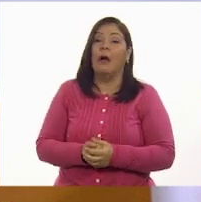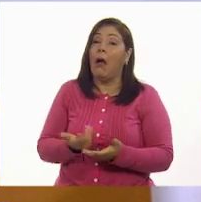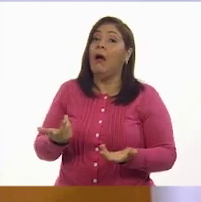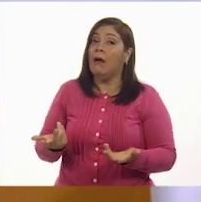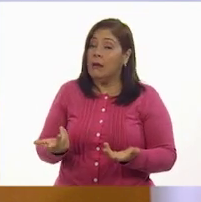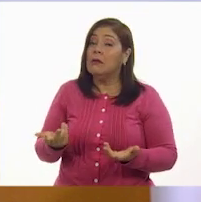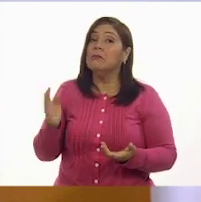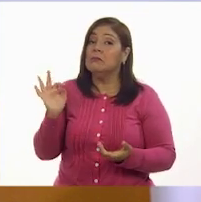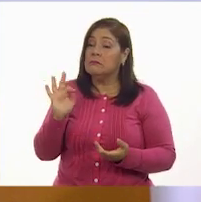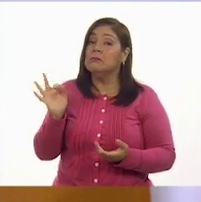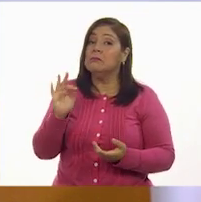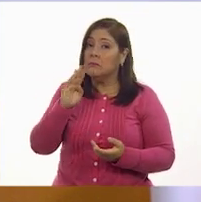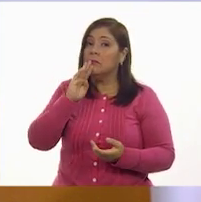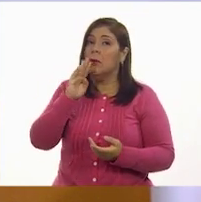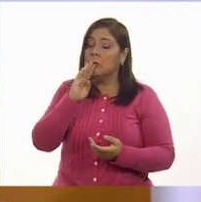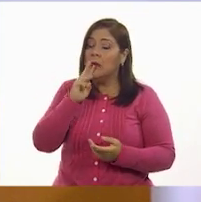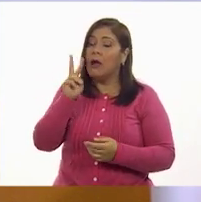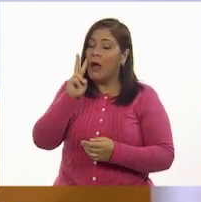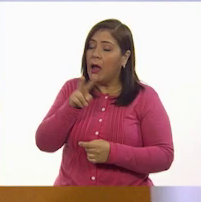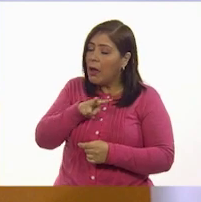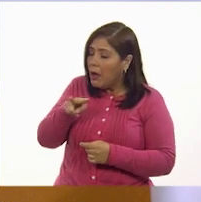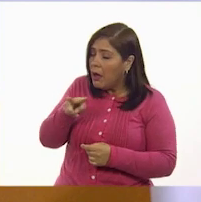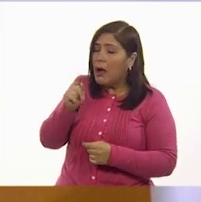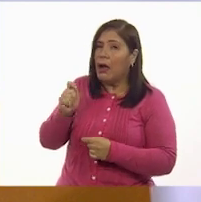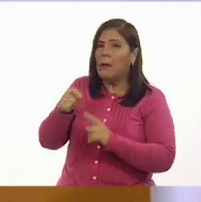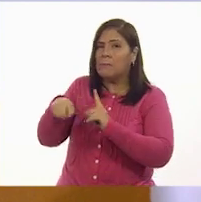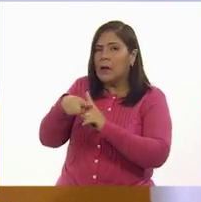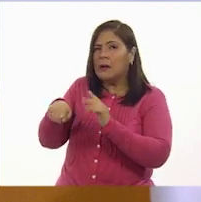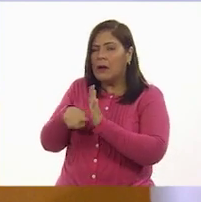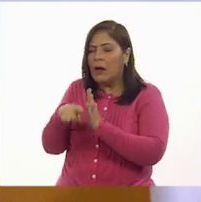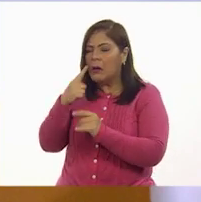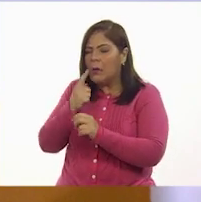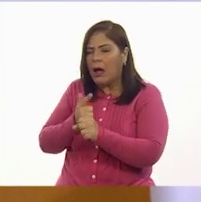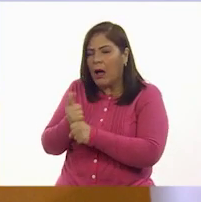está haciendo cuentas, ella también logra ver estos